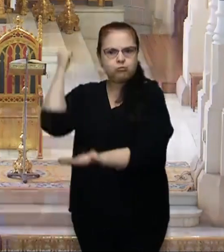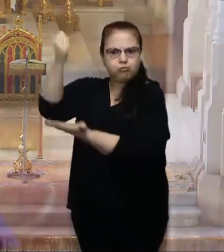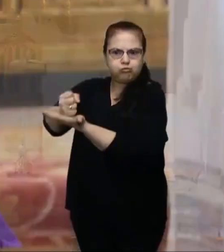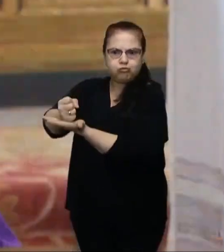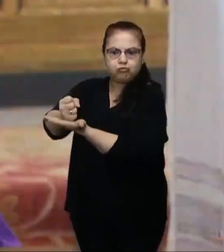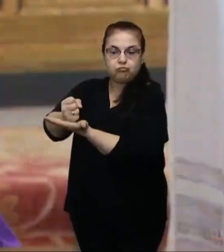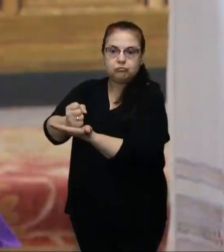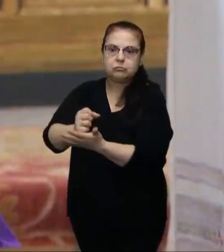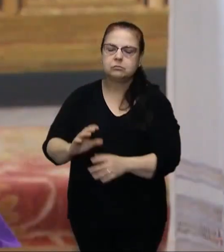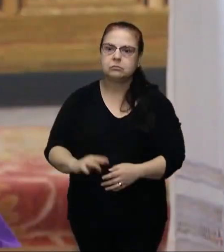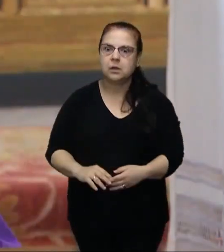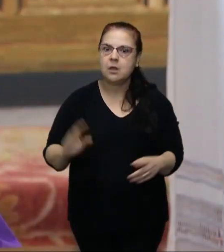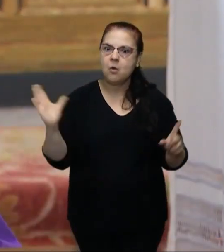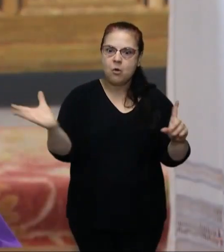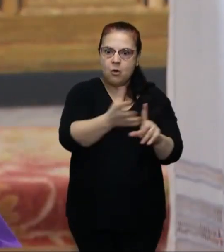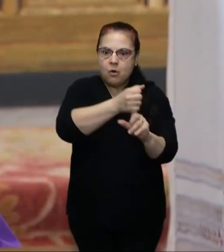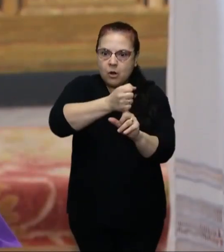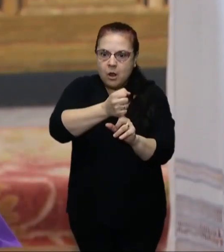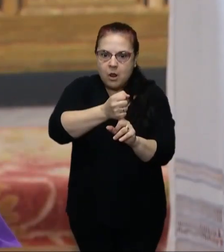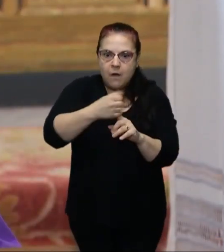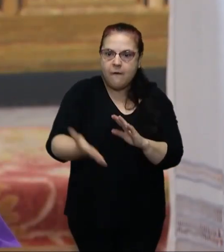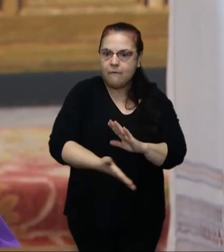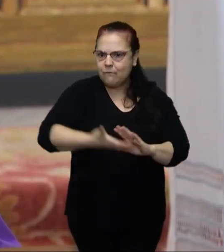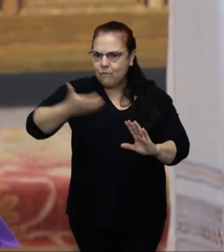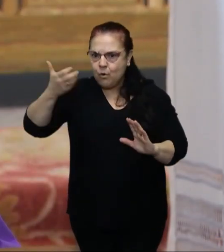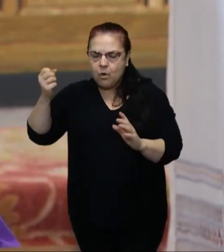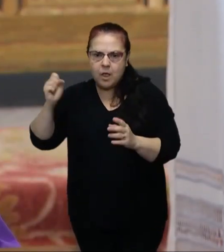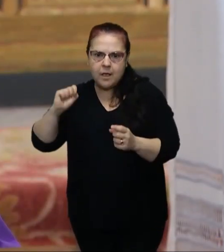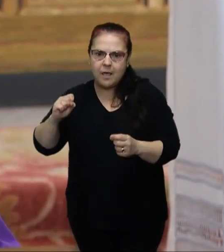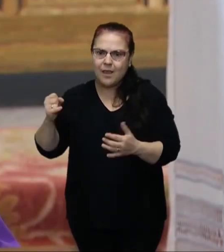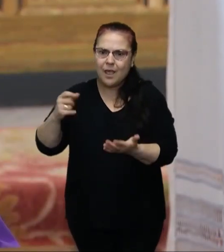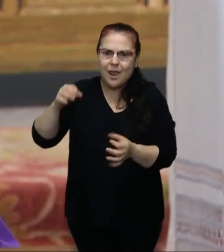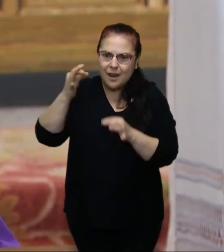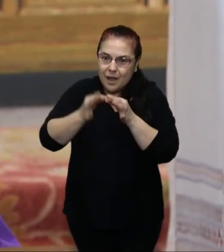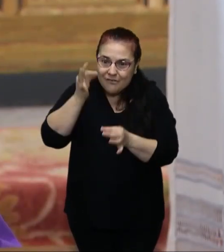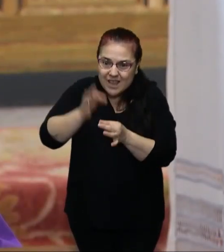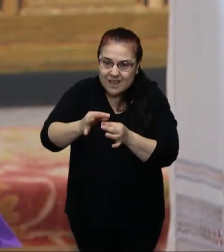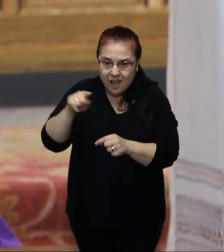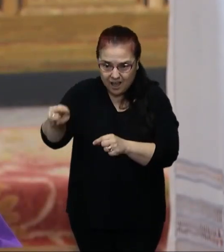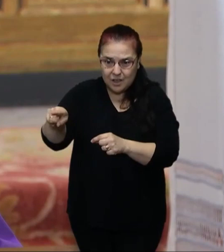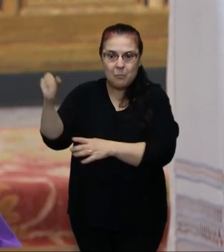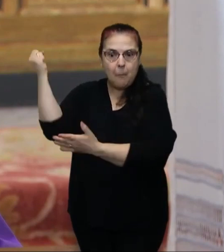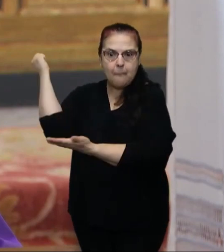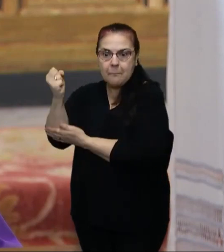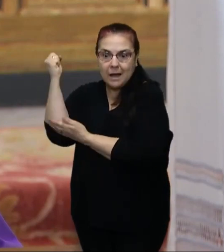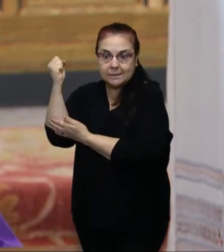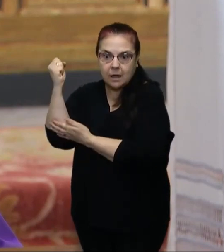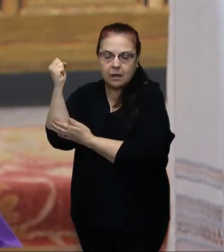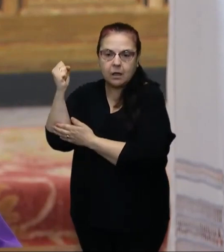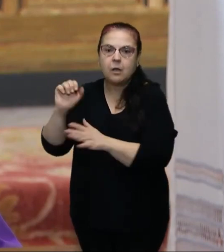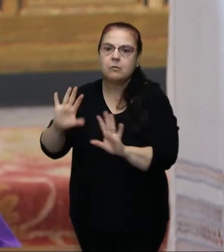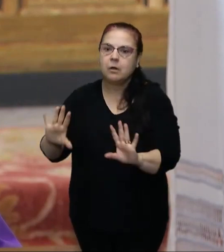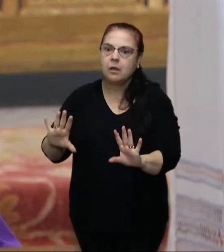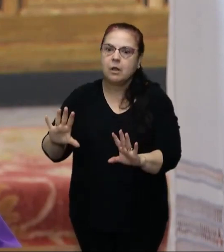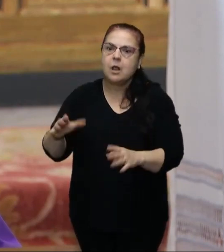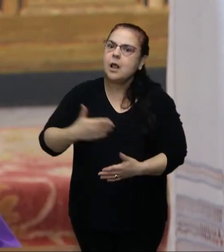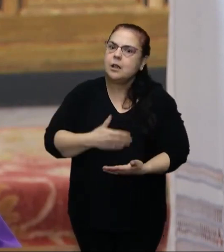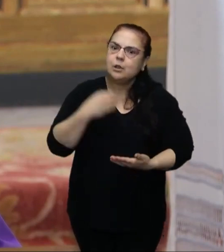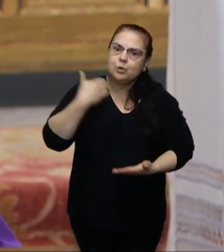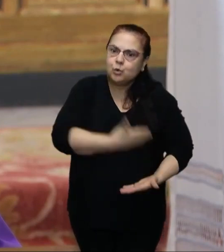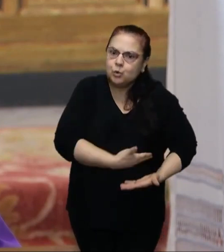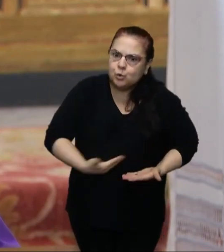Y agarrándolo, lo sacaron fuera de la viña y lo mataron. Cuando vuelva el dueño de la